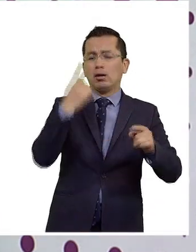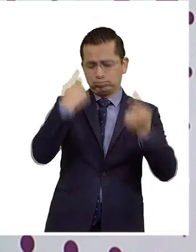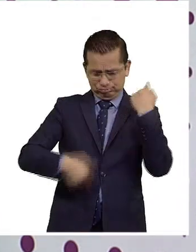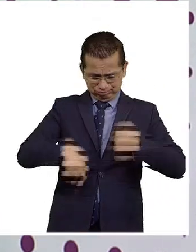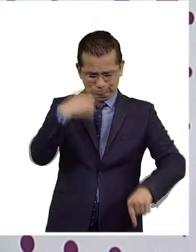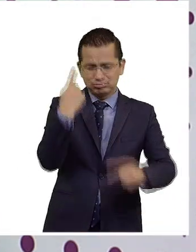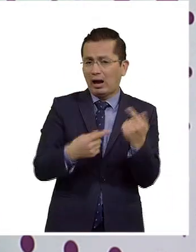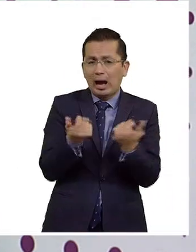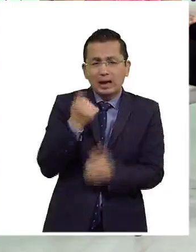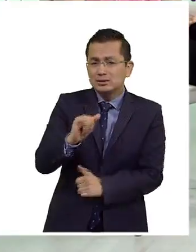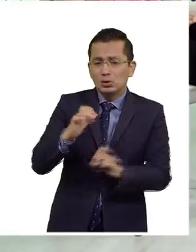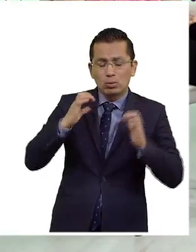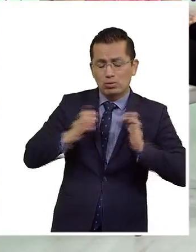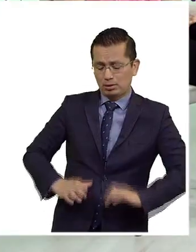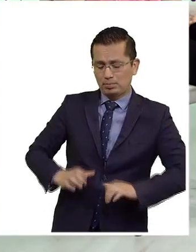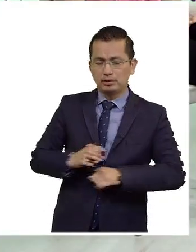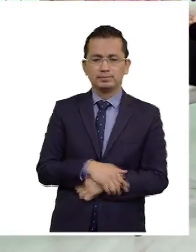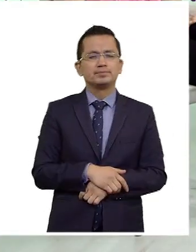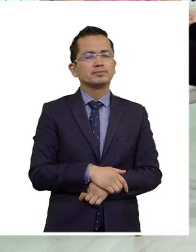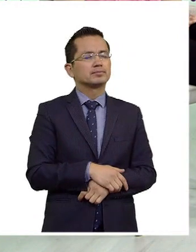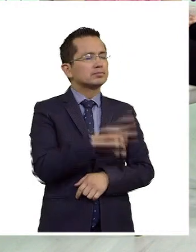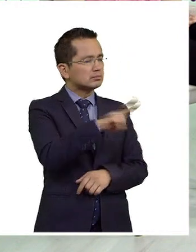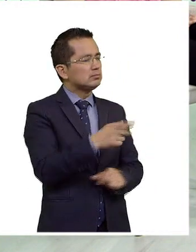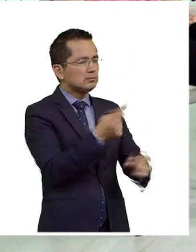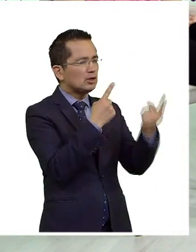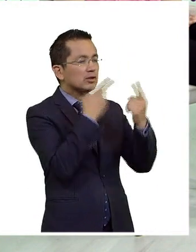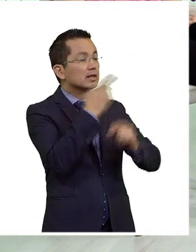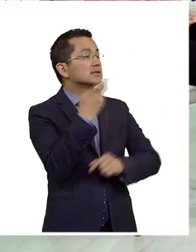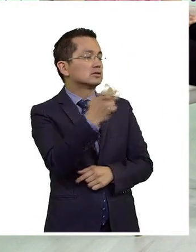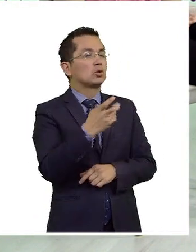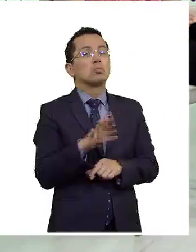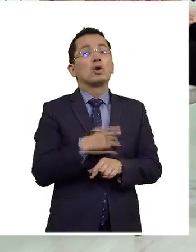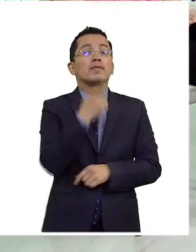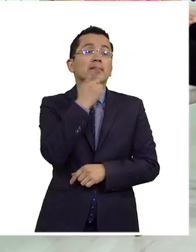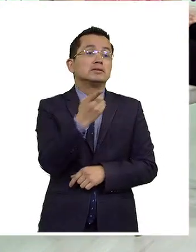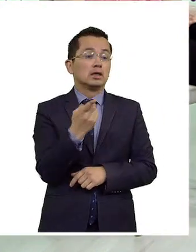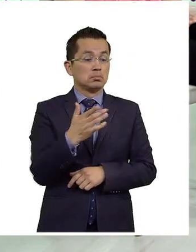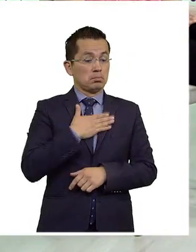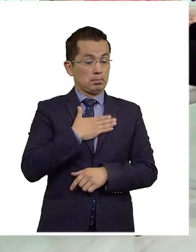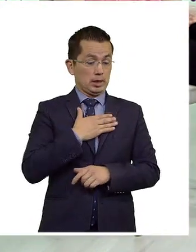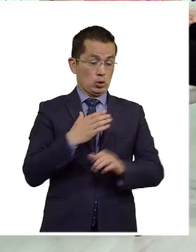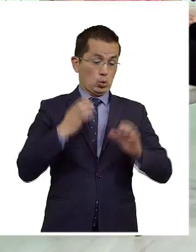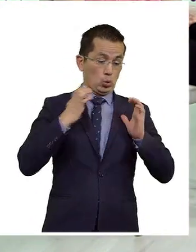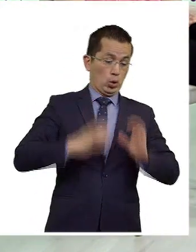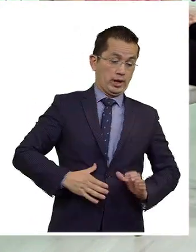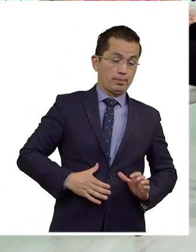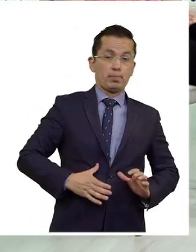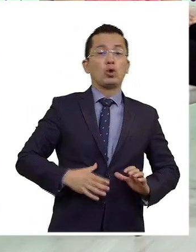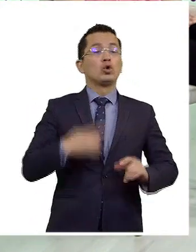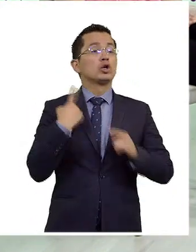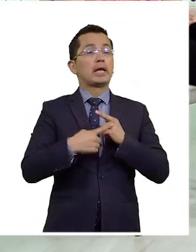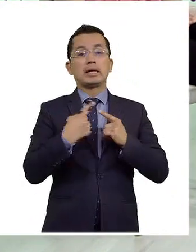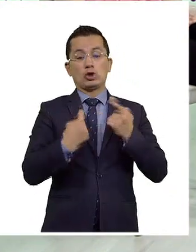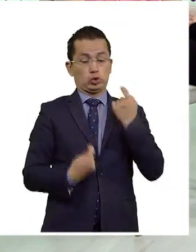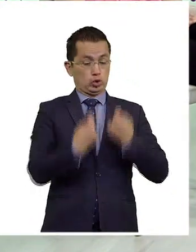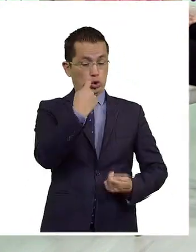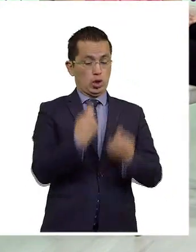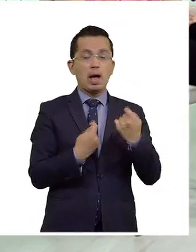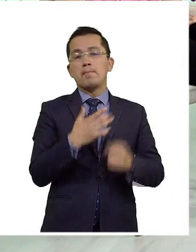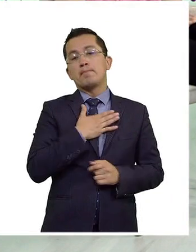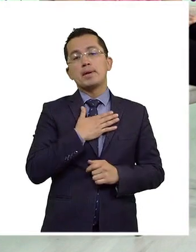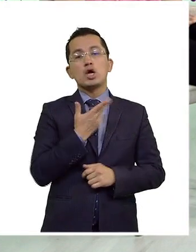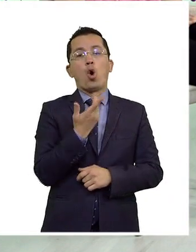que el comportamiento de un hombre o de una mujer se regula a partir de las hormonas. Claro. Y que tu identidad de género